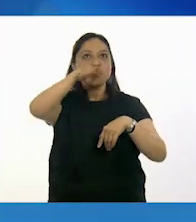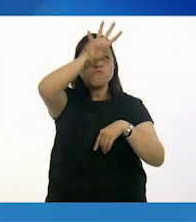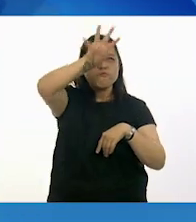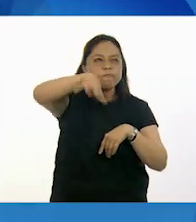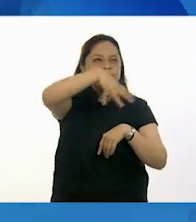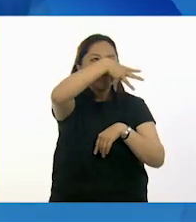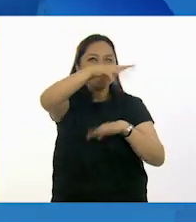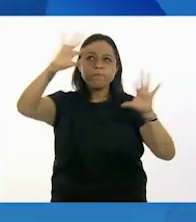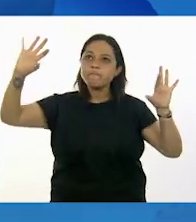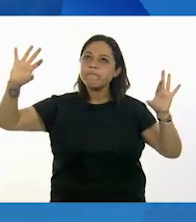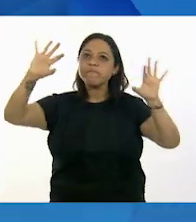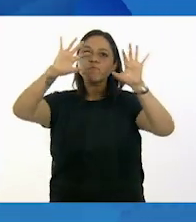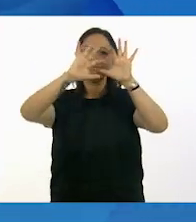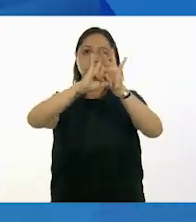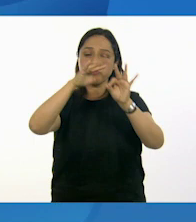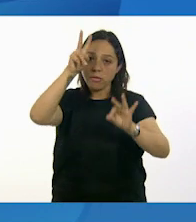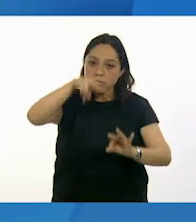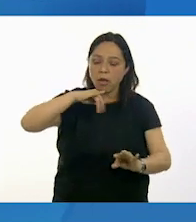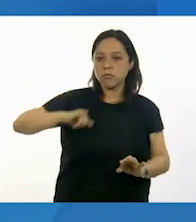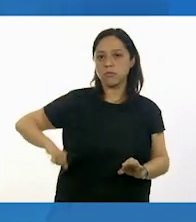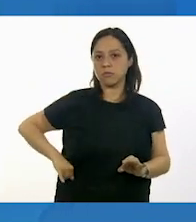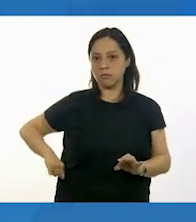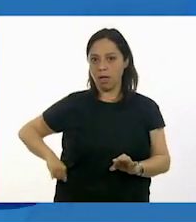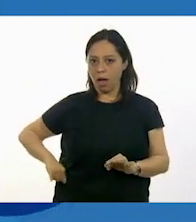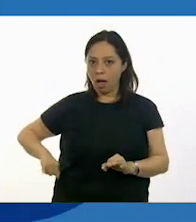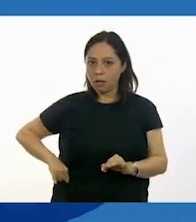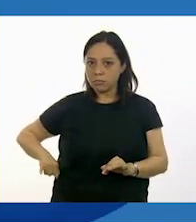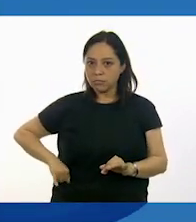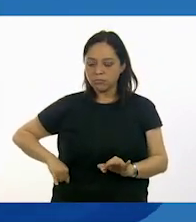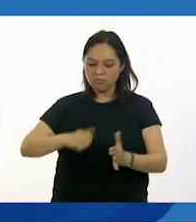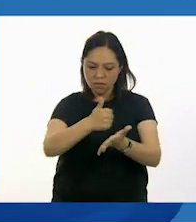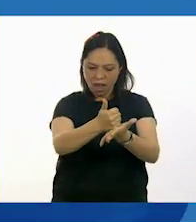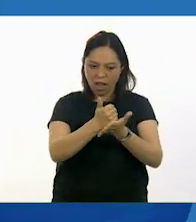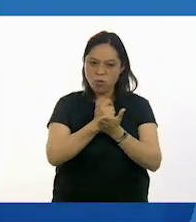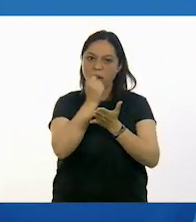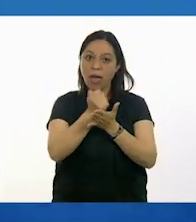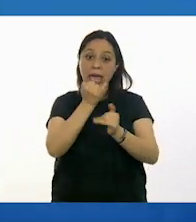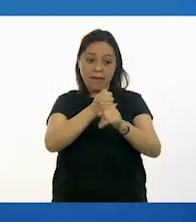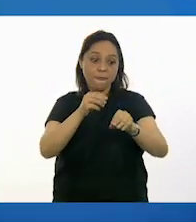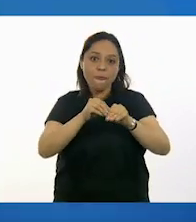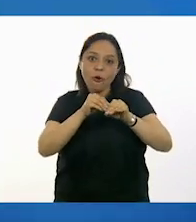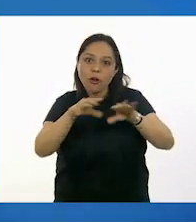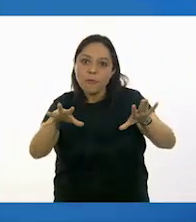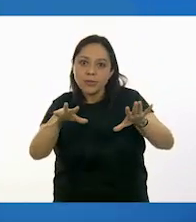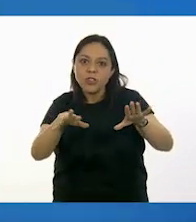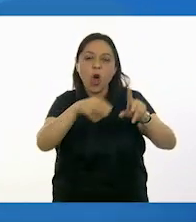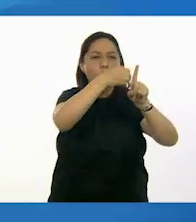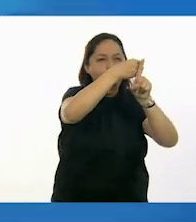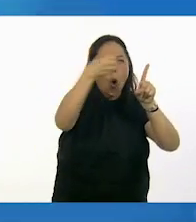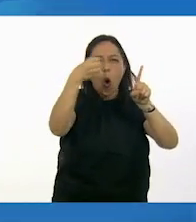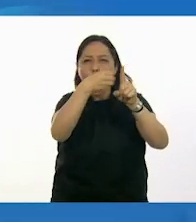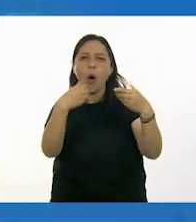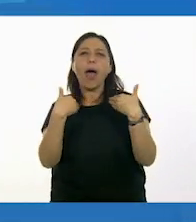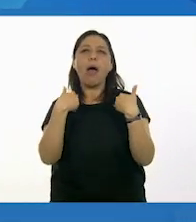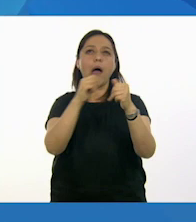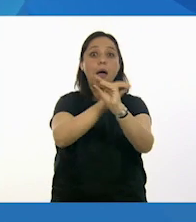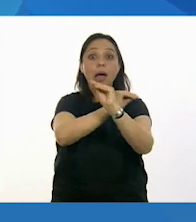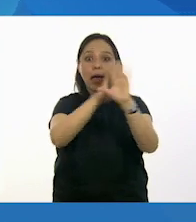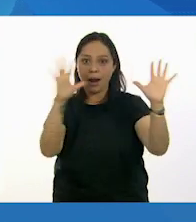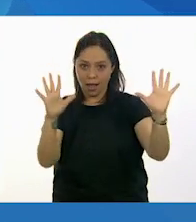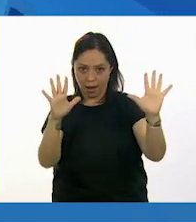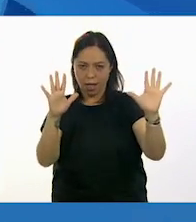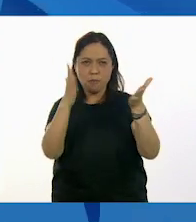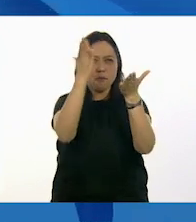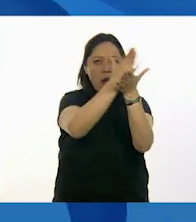entrada son interesantísimas. Por un lado, nos ayuda a tener toda la información mucho más clara,